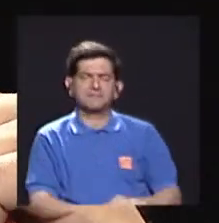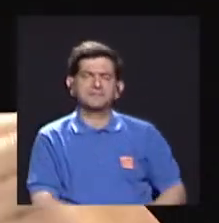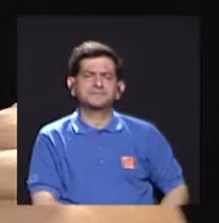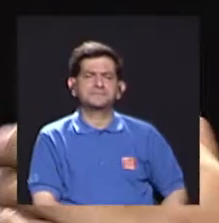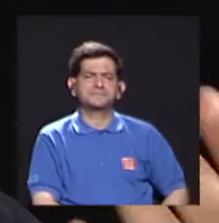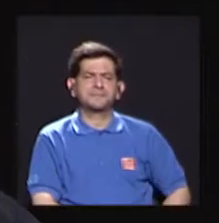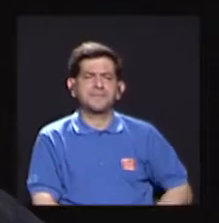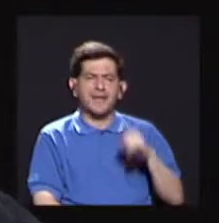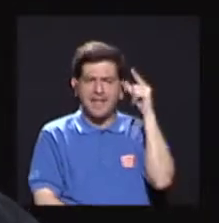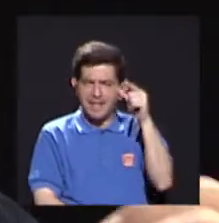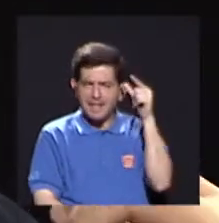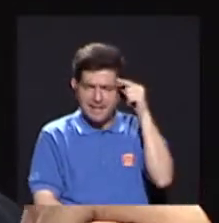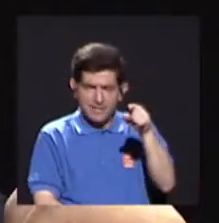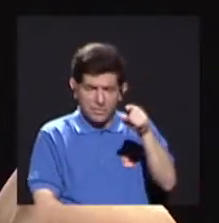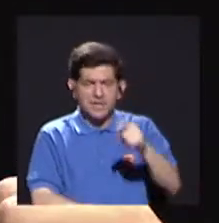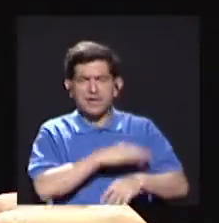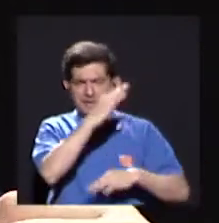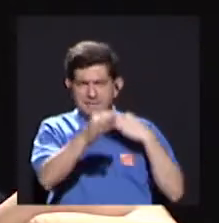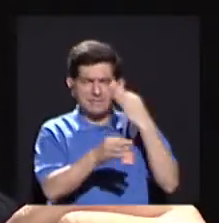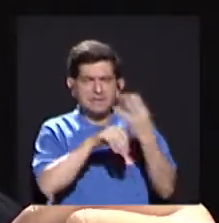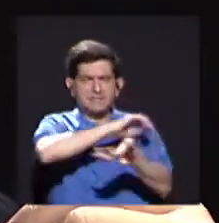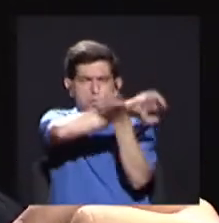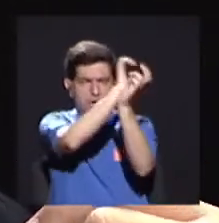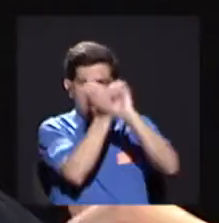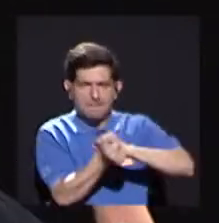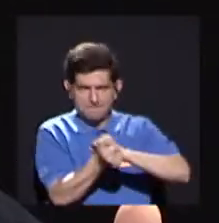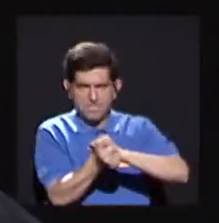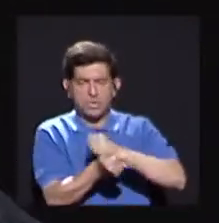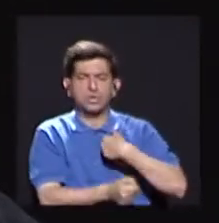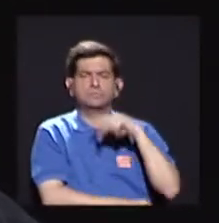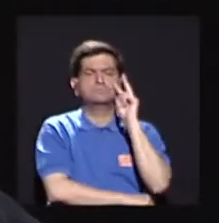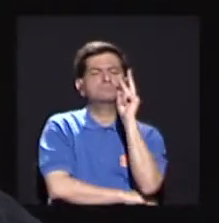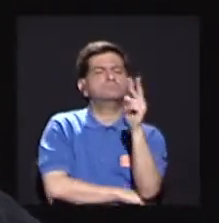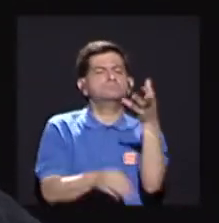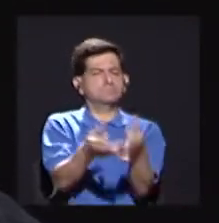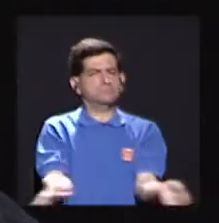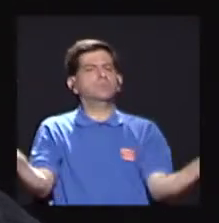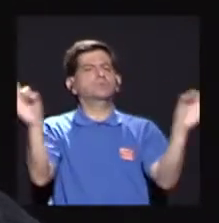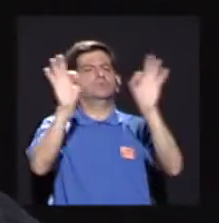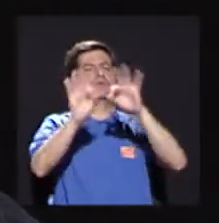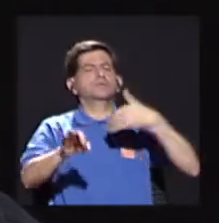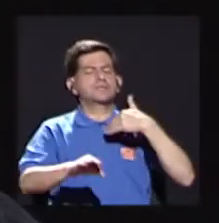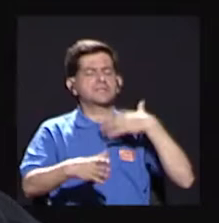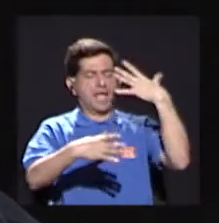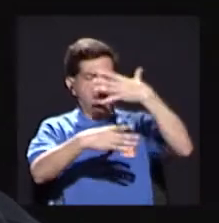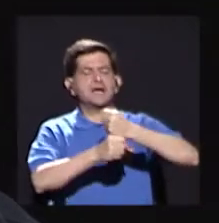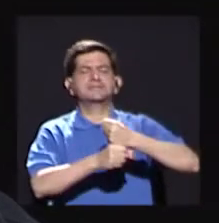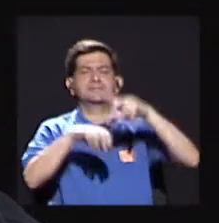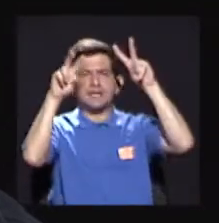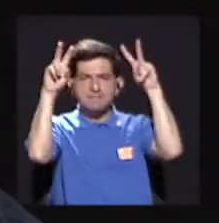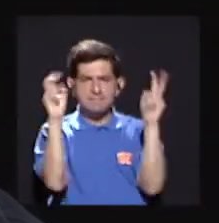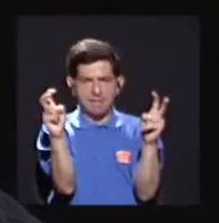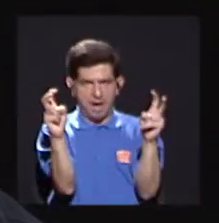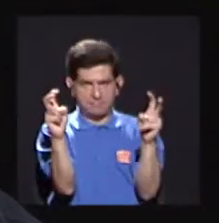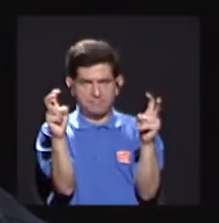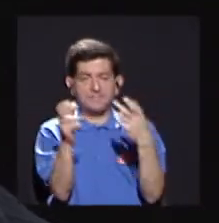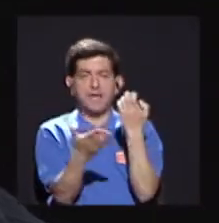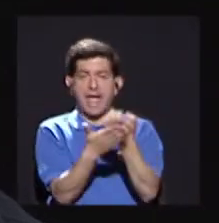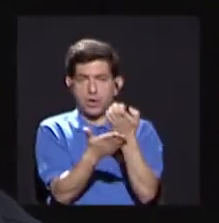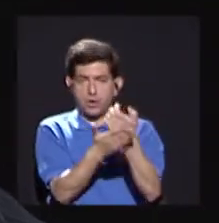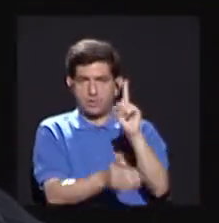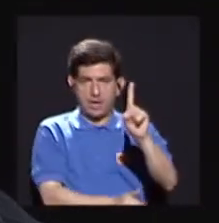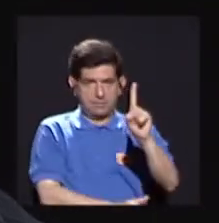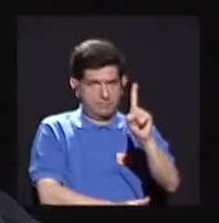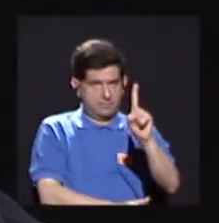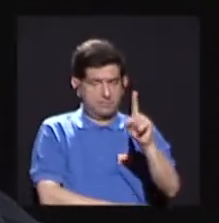en esa lógica del cambio yo veo cambios importantes que tienen que acometerse en materia económica